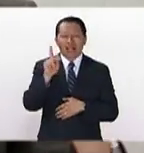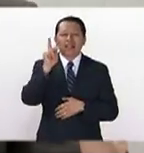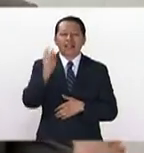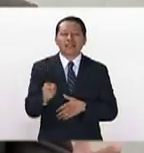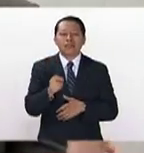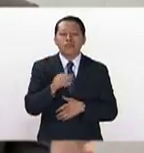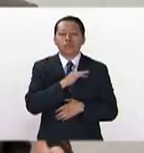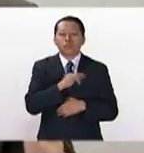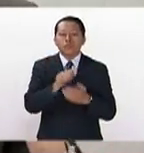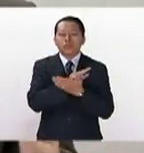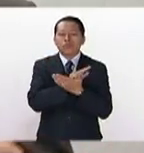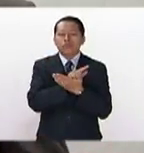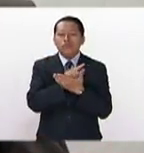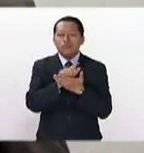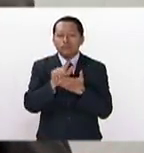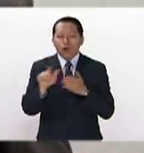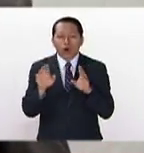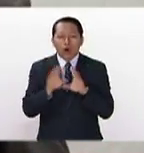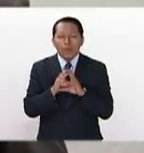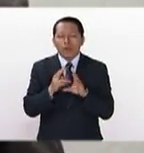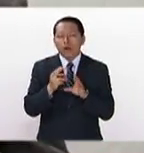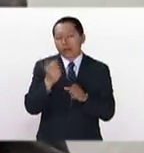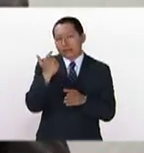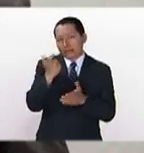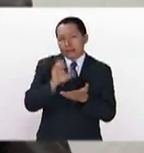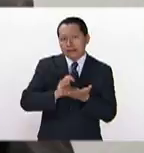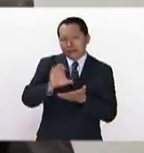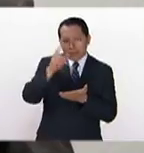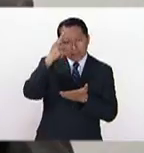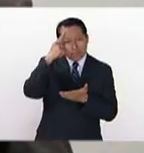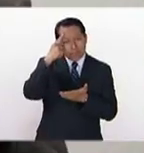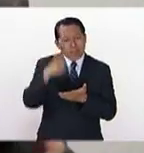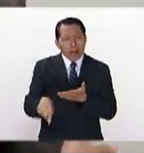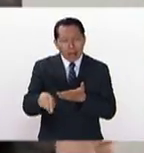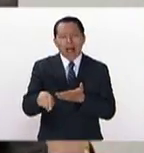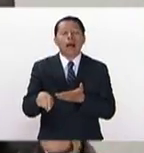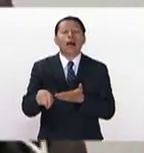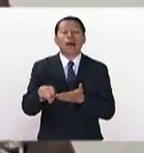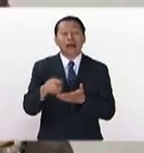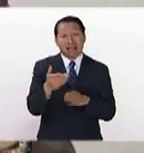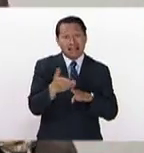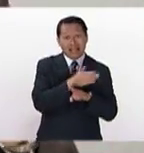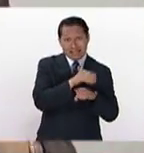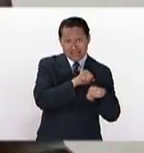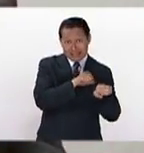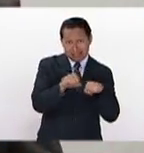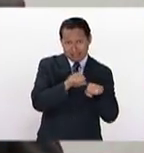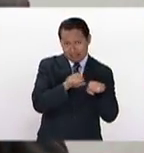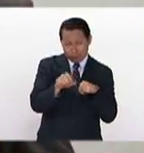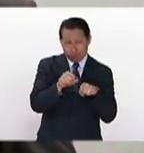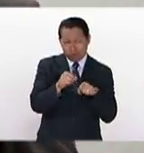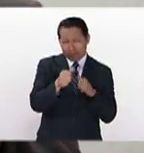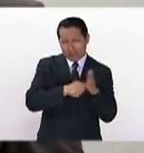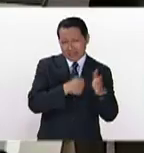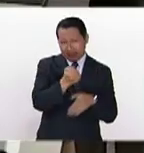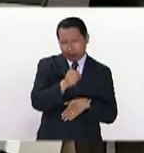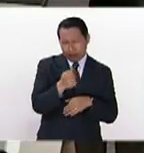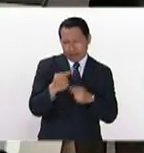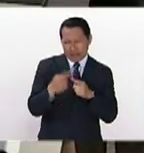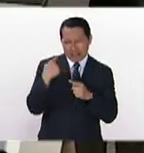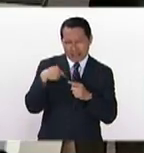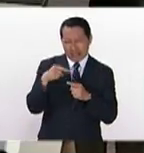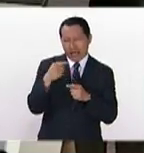para transparentar el uso de los recursos para la reconstrucción después de los sismos de septiembre del año